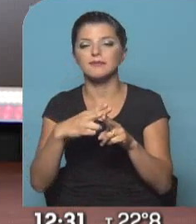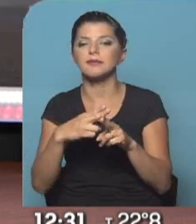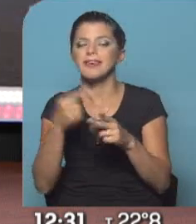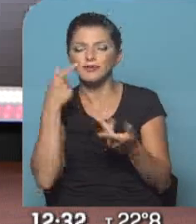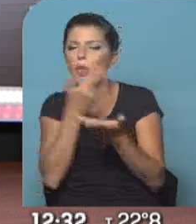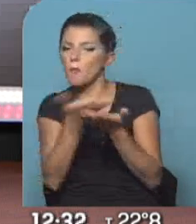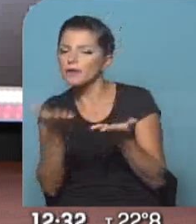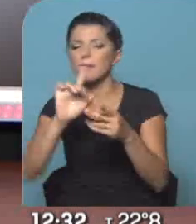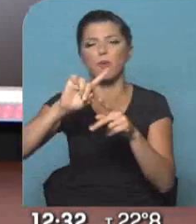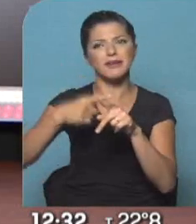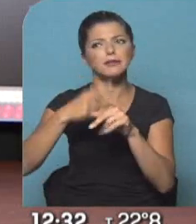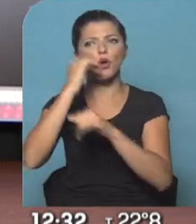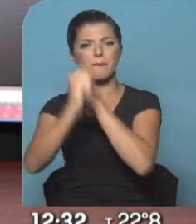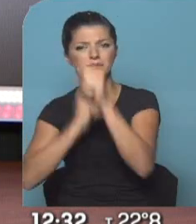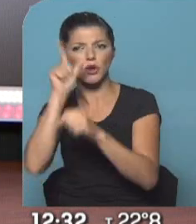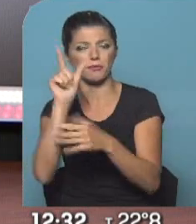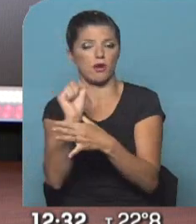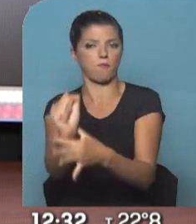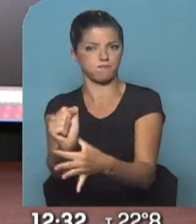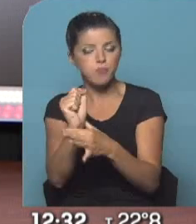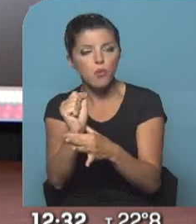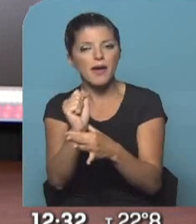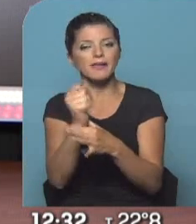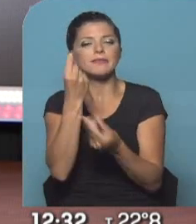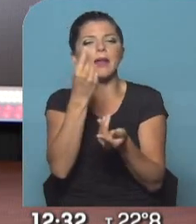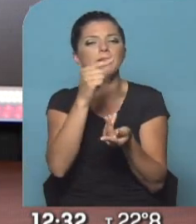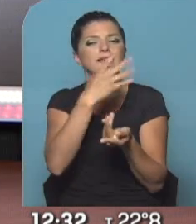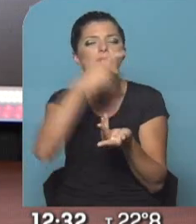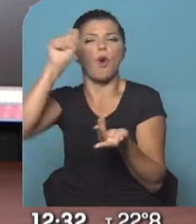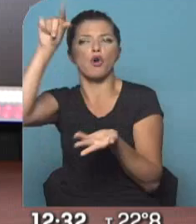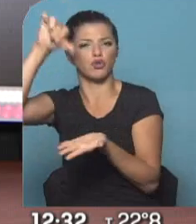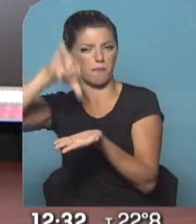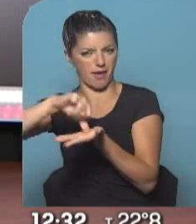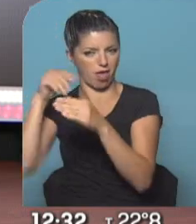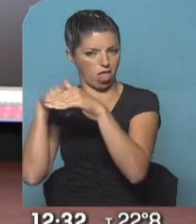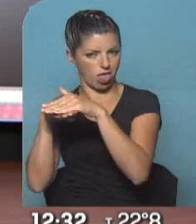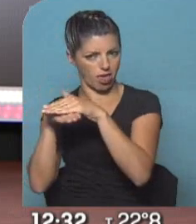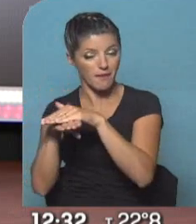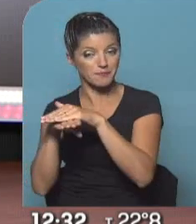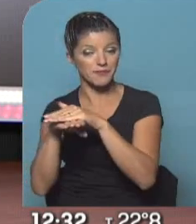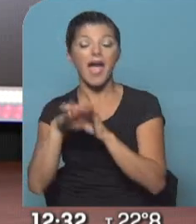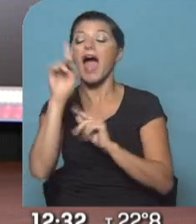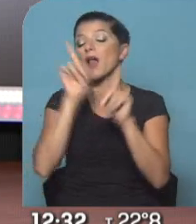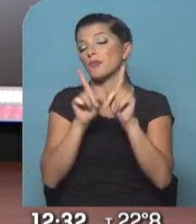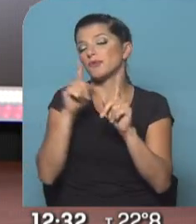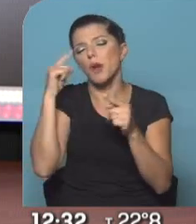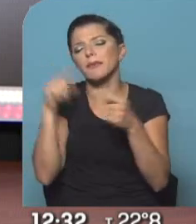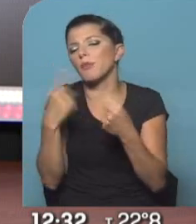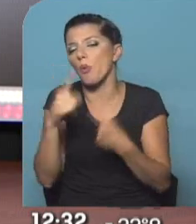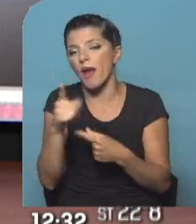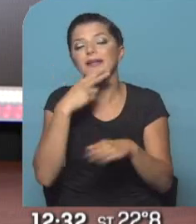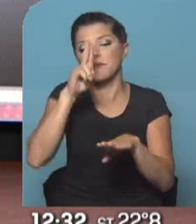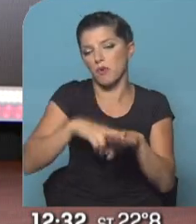y celebridades ponen sus dineros afuera, en paraísos fiscales. Hay muchas razones para ello. Una de ellas es que buscan